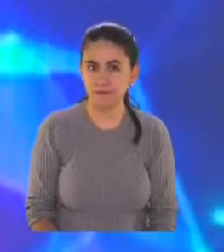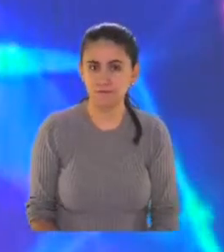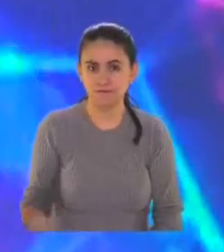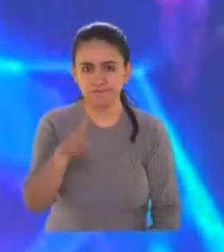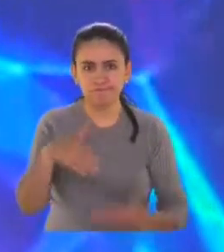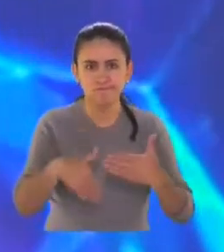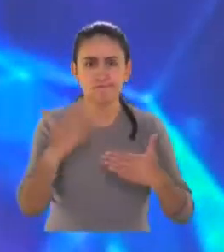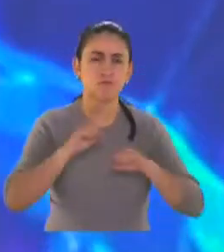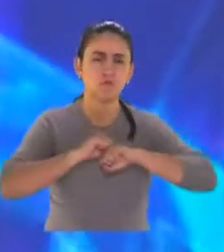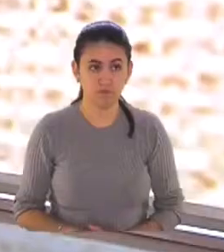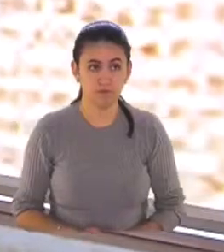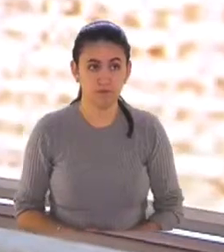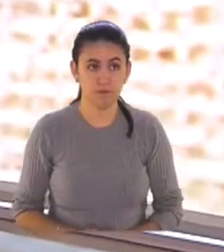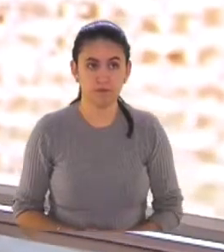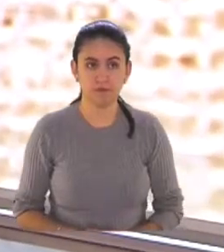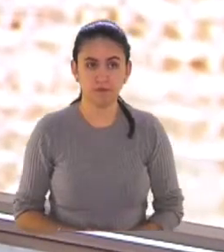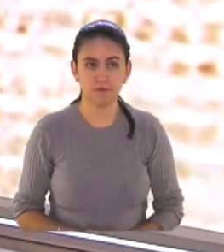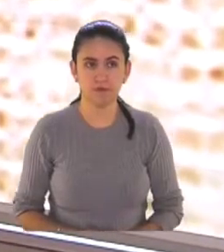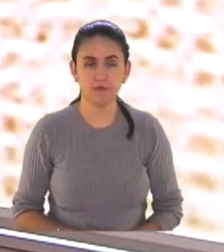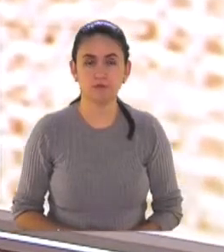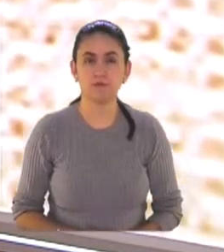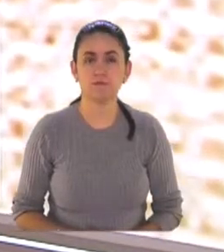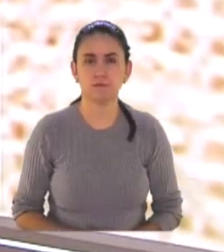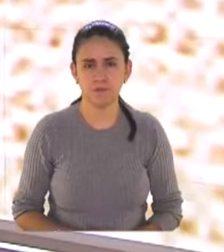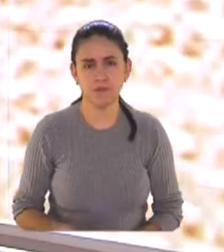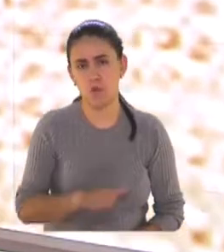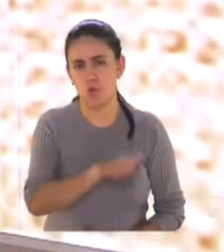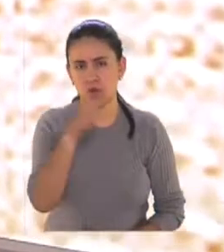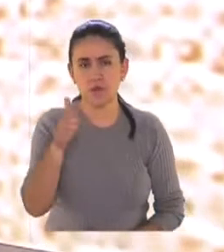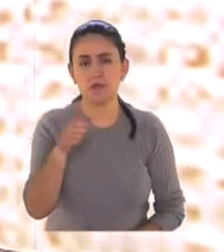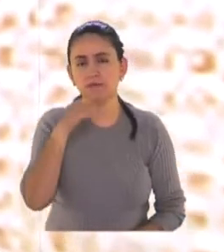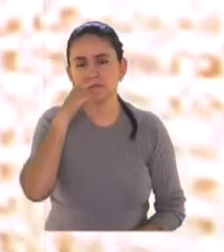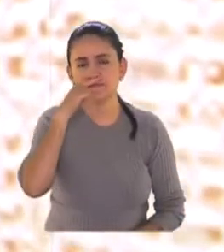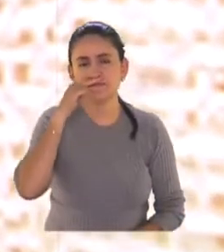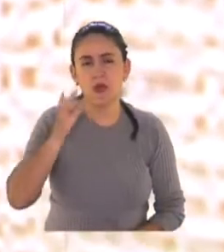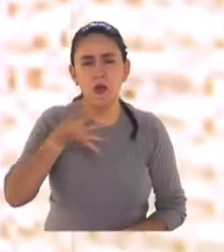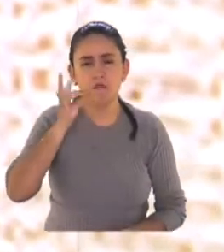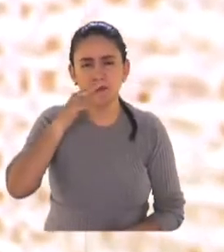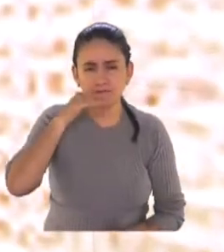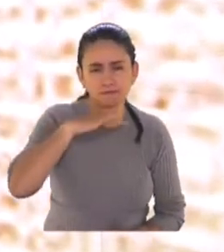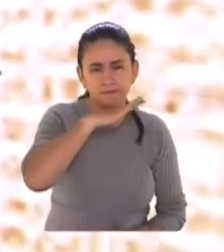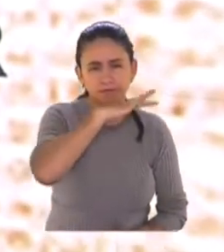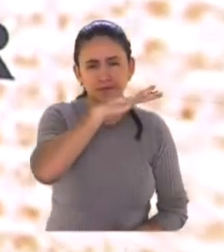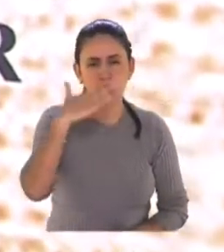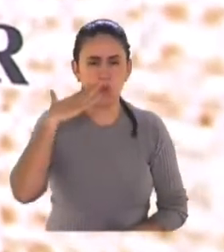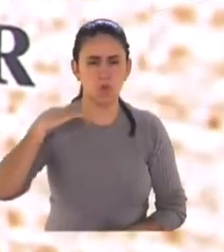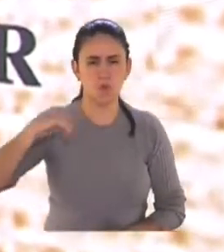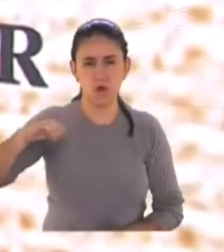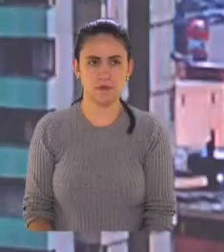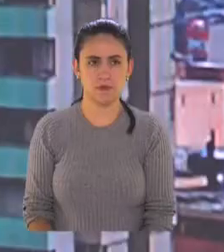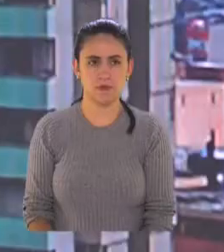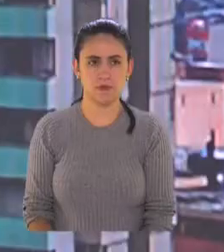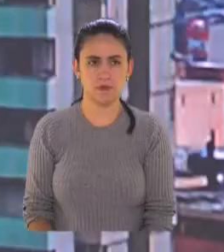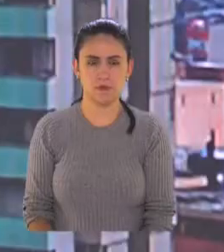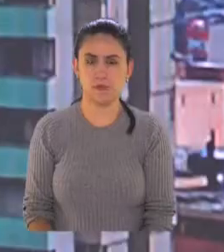mañanas con la mejor mesa de Colombia. Bueno, y otra producción que está buenísima es Café con Aroma de Mujer. Sebastián está dispuesto a luchar